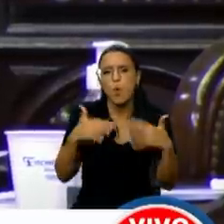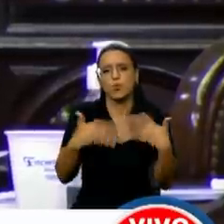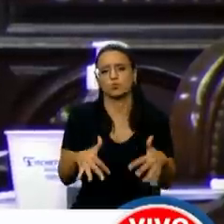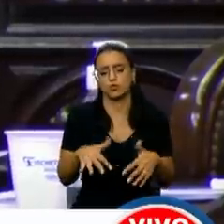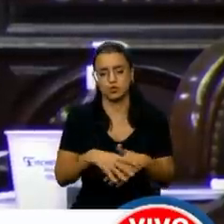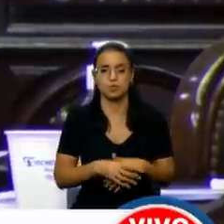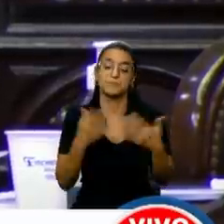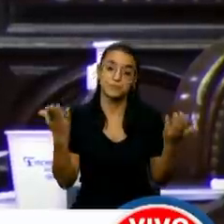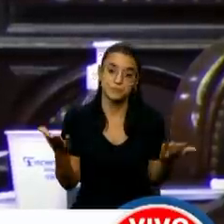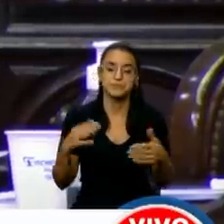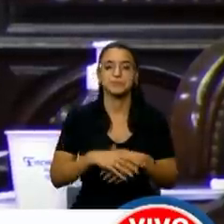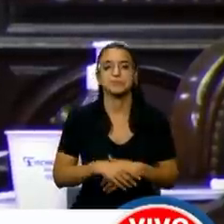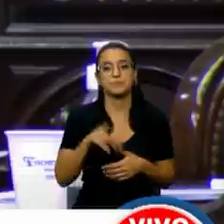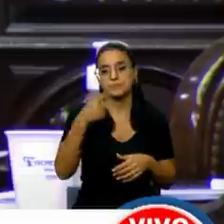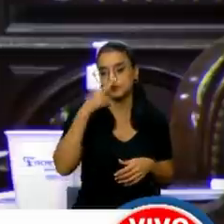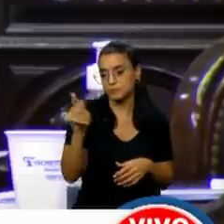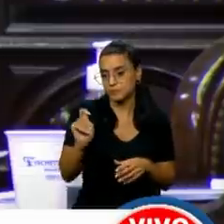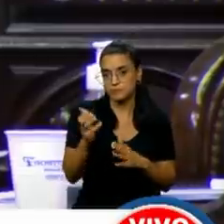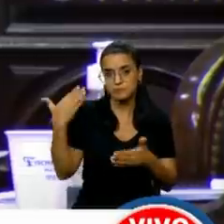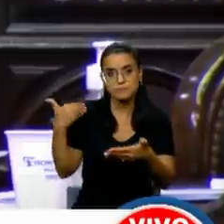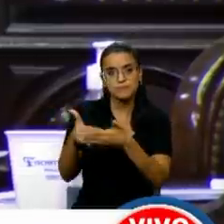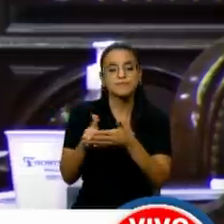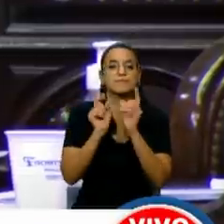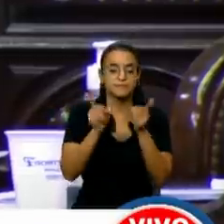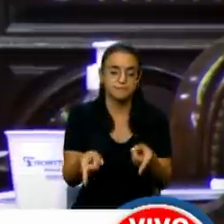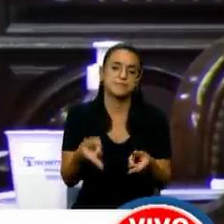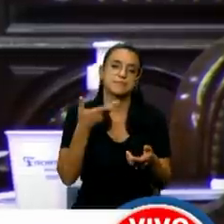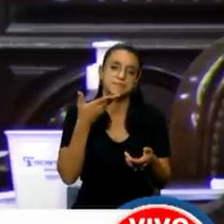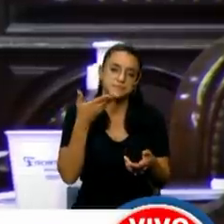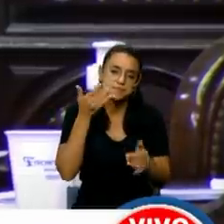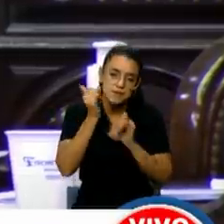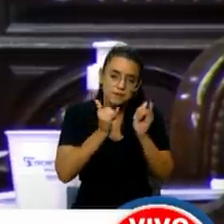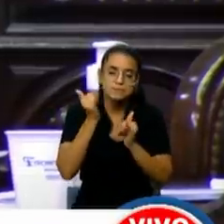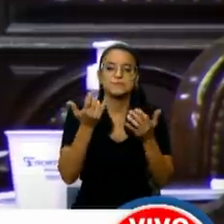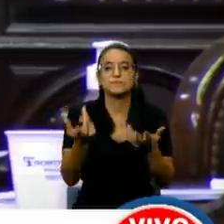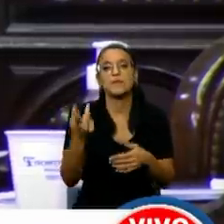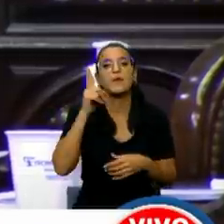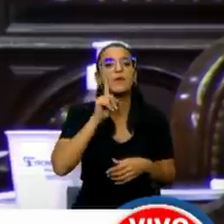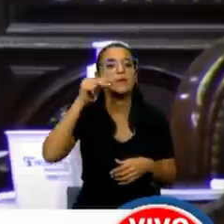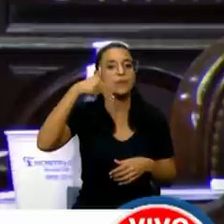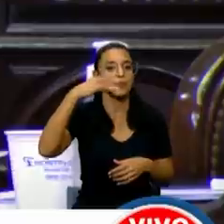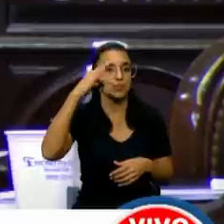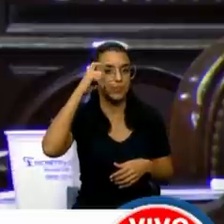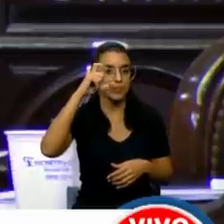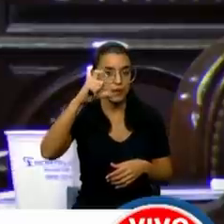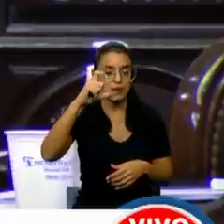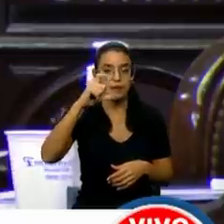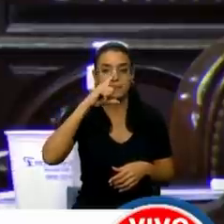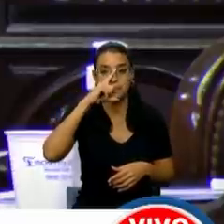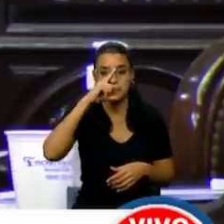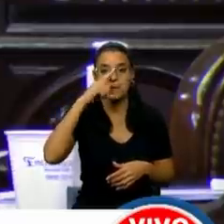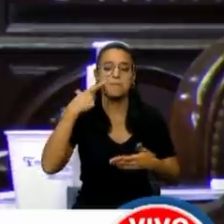marco tanto es así que el último mes como también se ha dicho el indec este